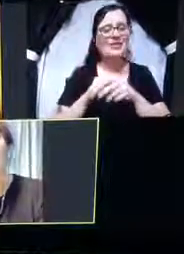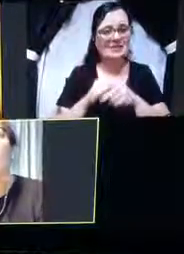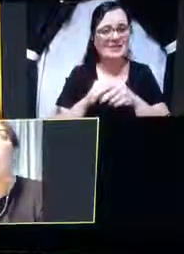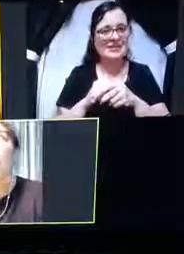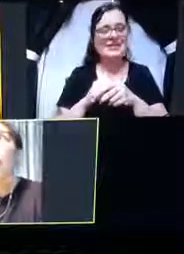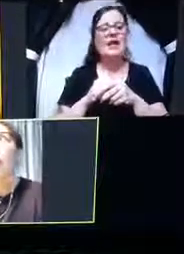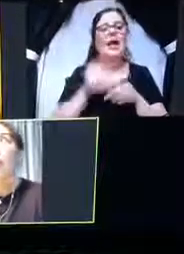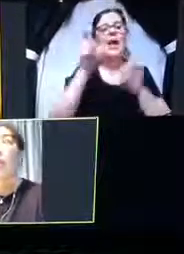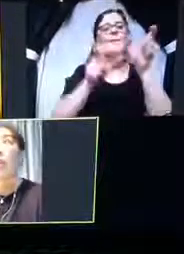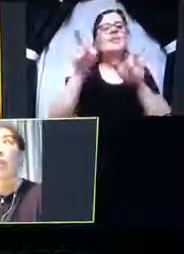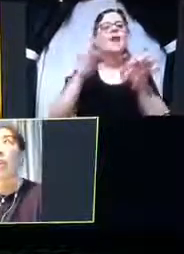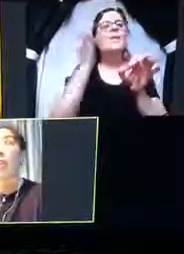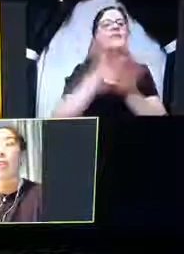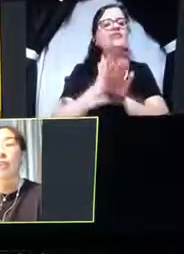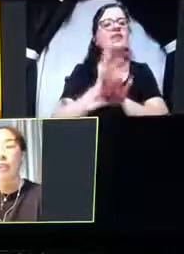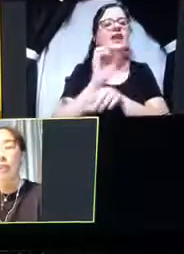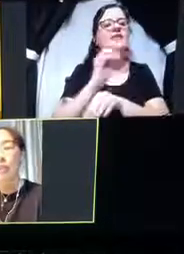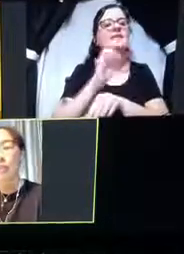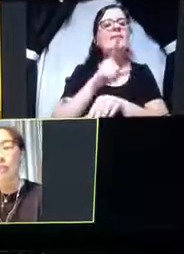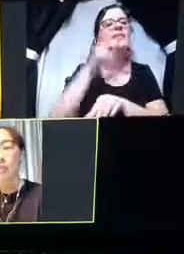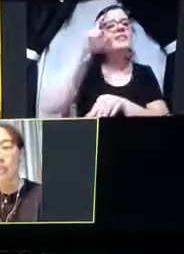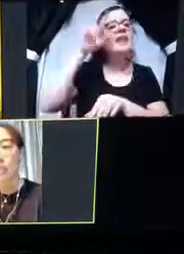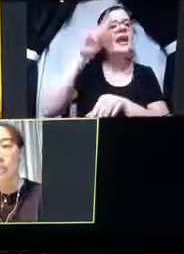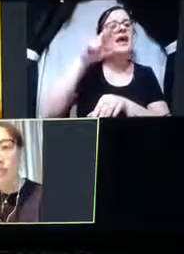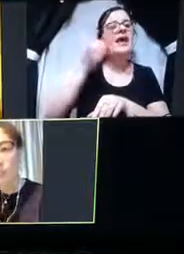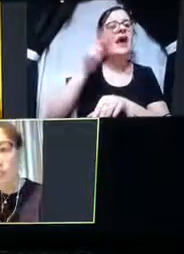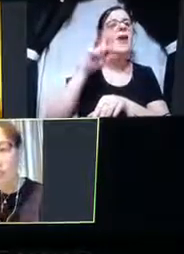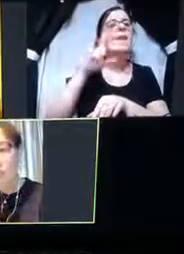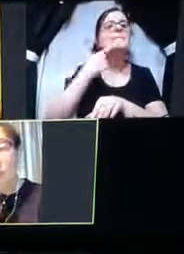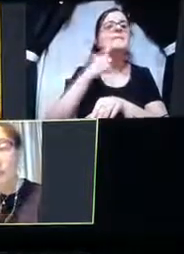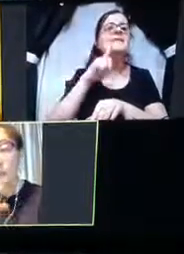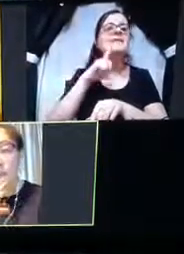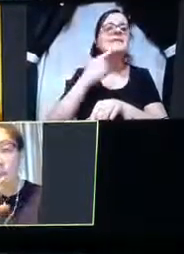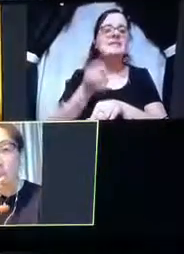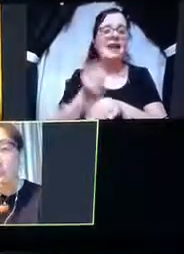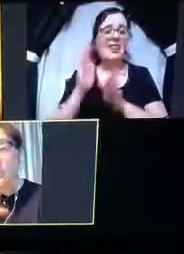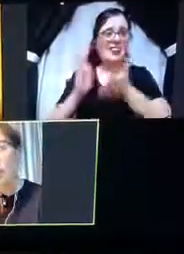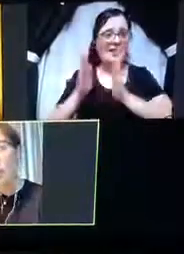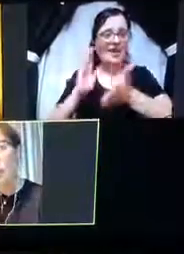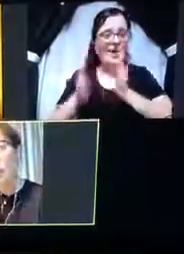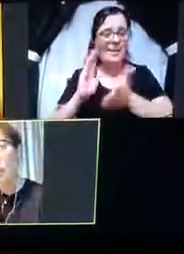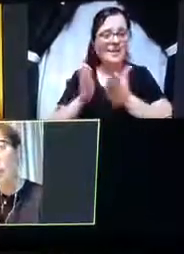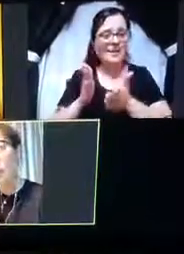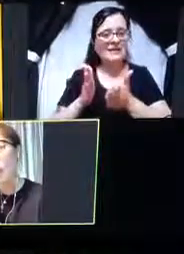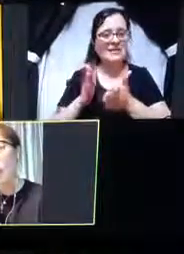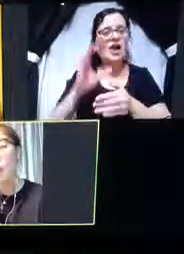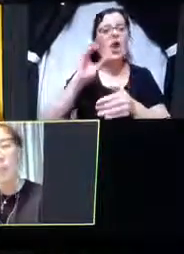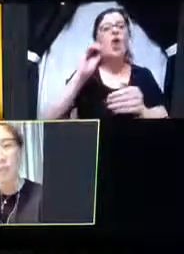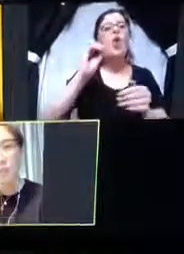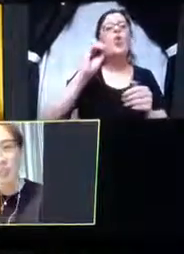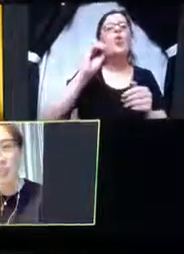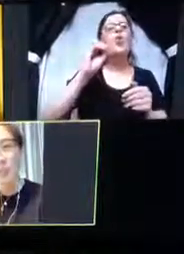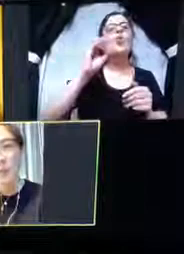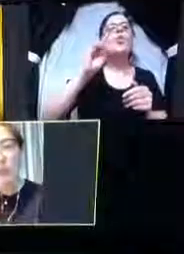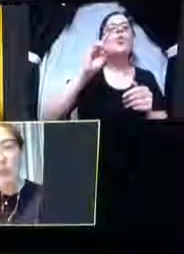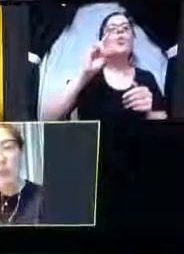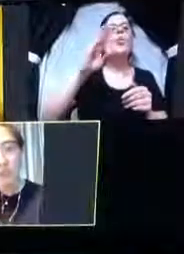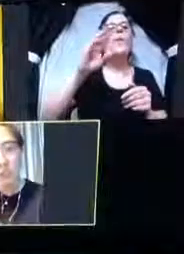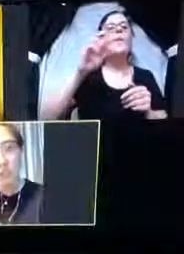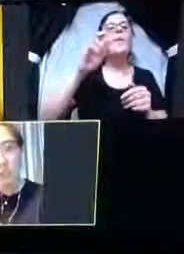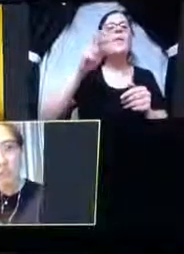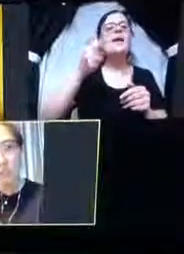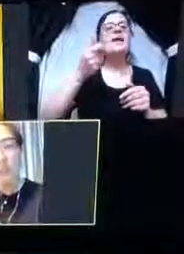¿por qué digo esto? Porque el déficit auditivo, nosotros cuando hablamos de una persona sorda, tenemos que